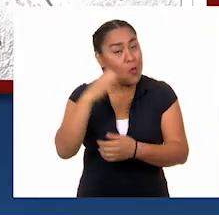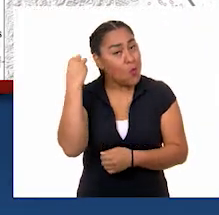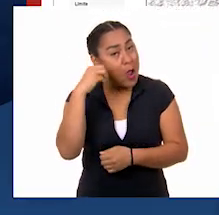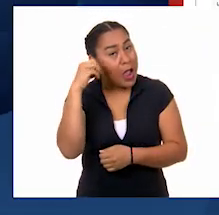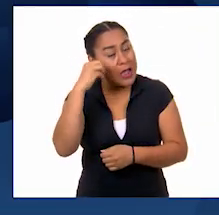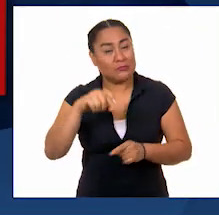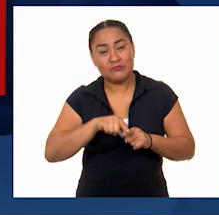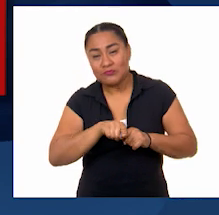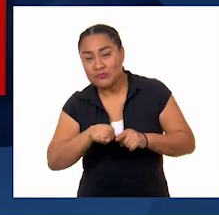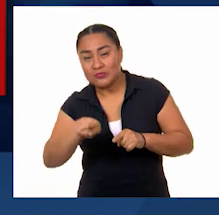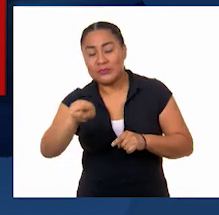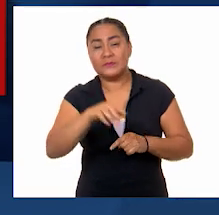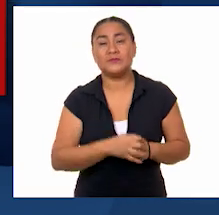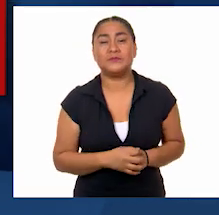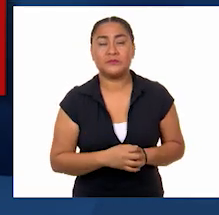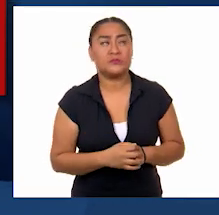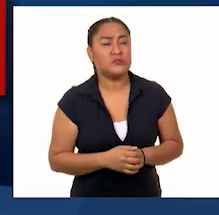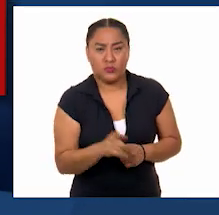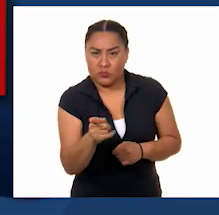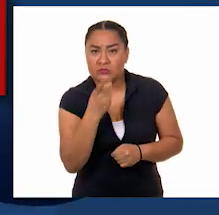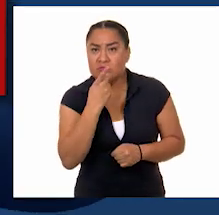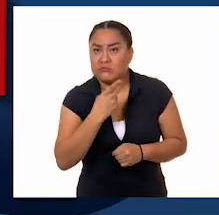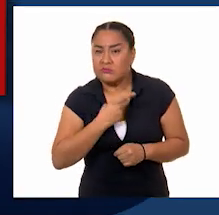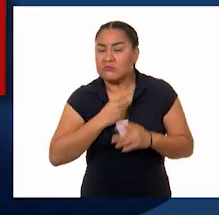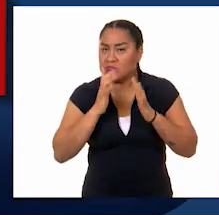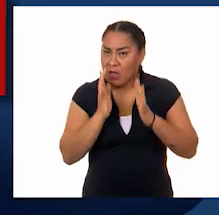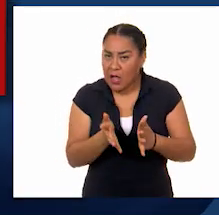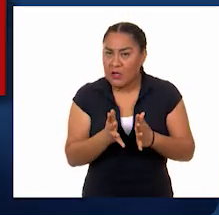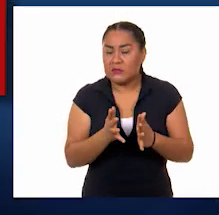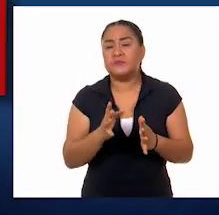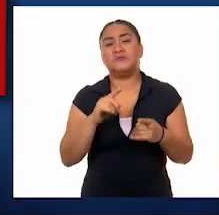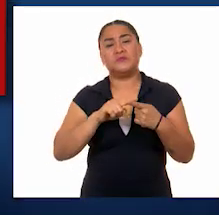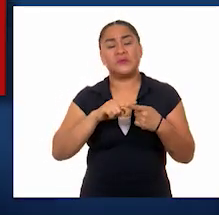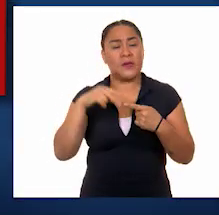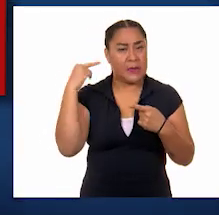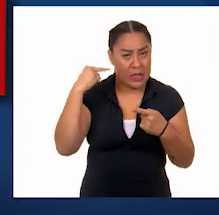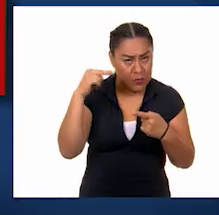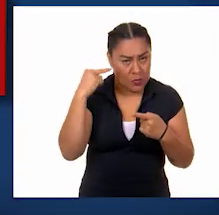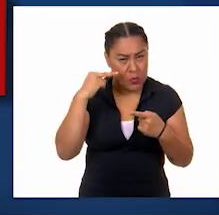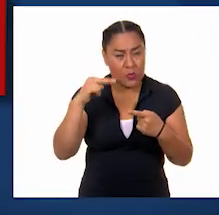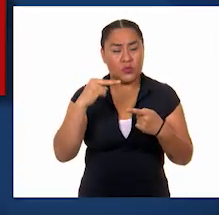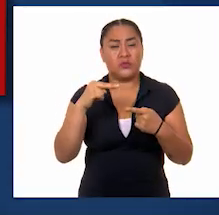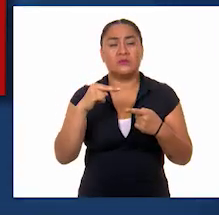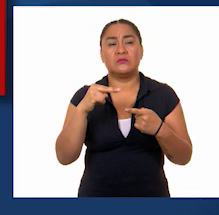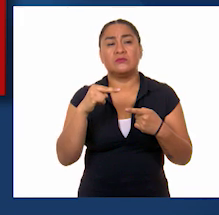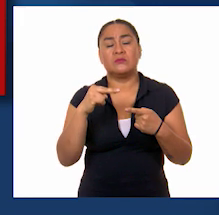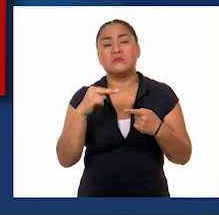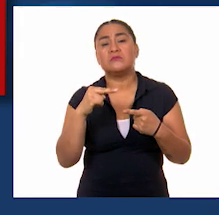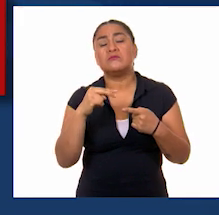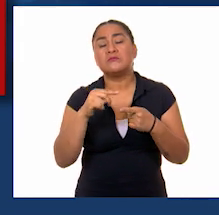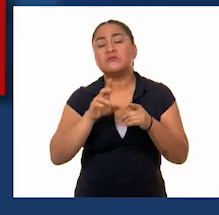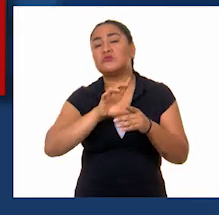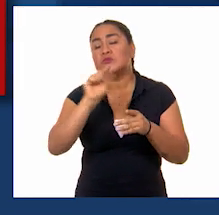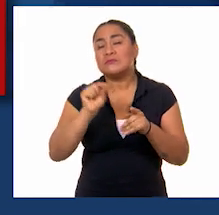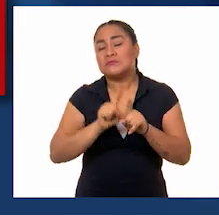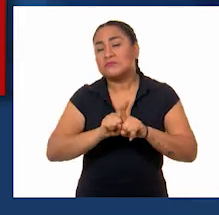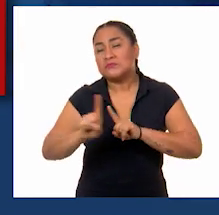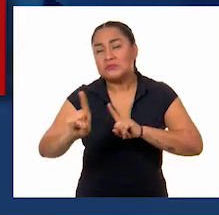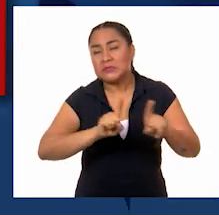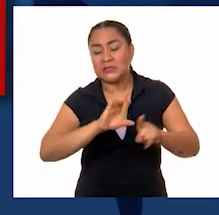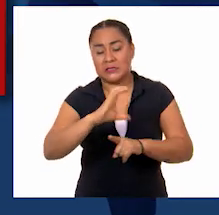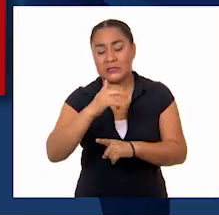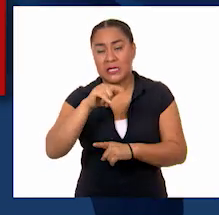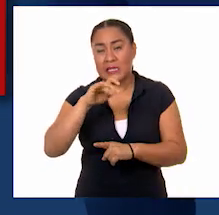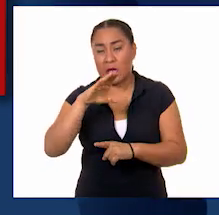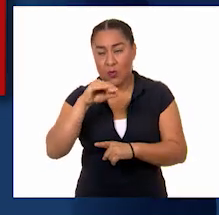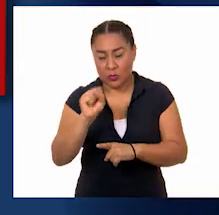Y usted ya nos había comentado que existen chinantecos en Veracruz, dando un proceso de desplazamiento una vez